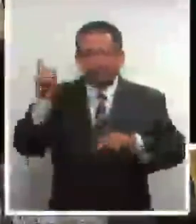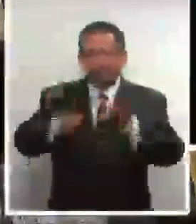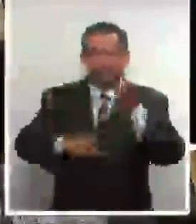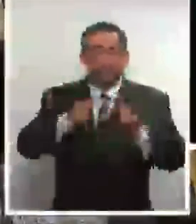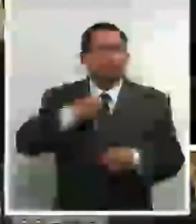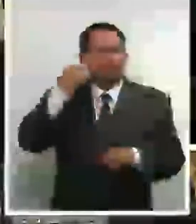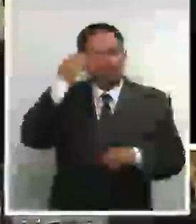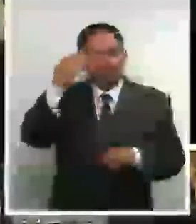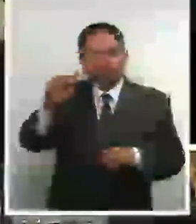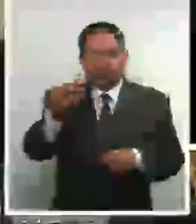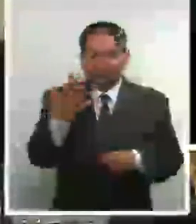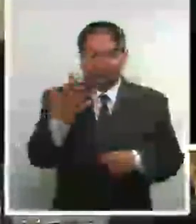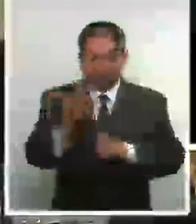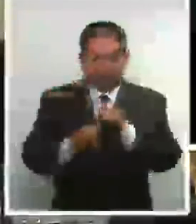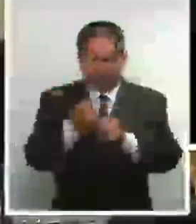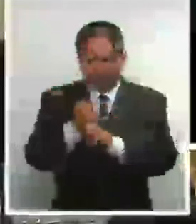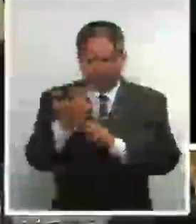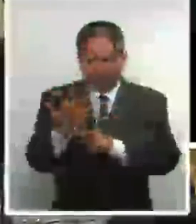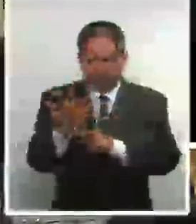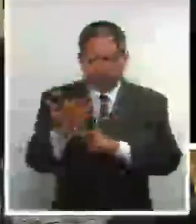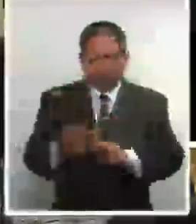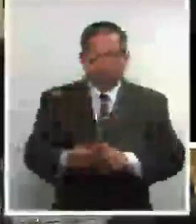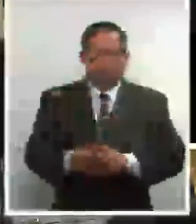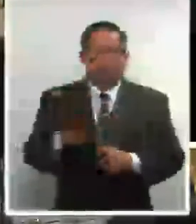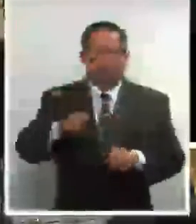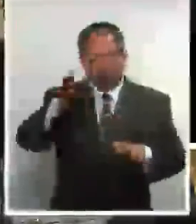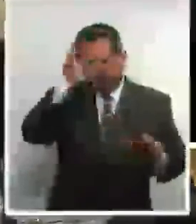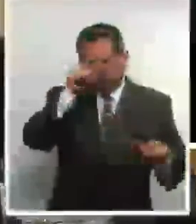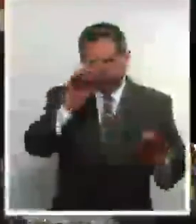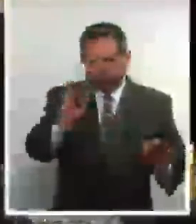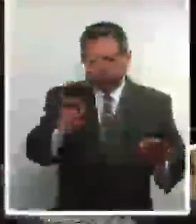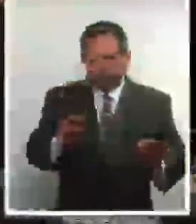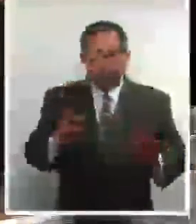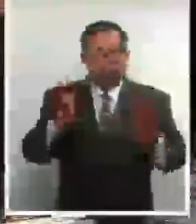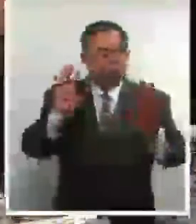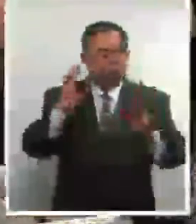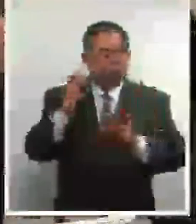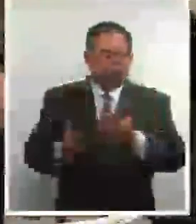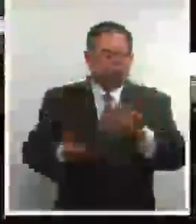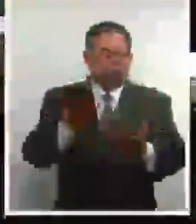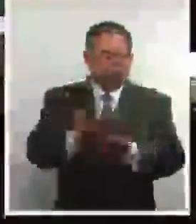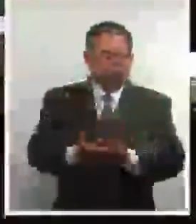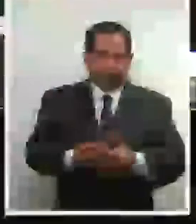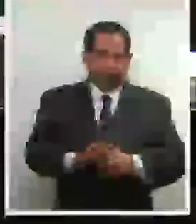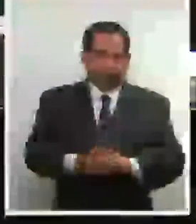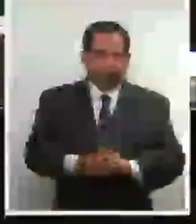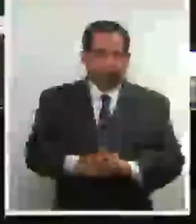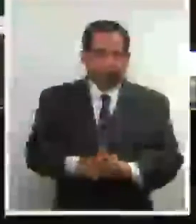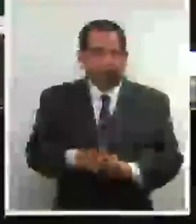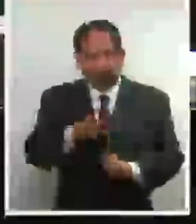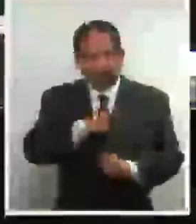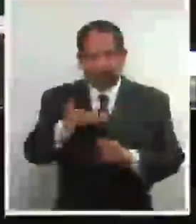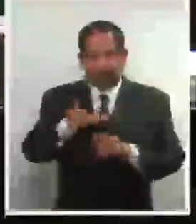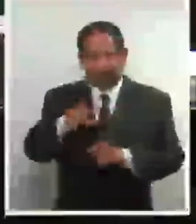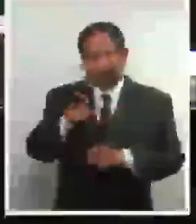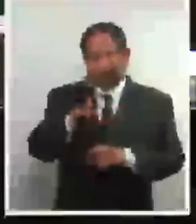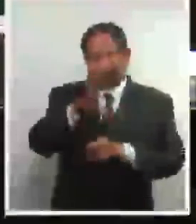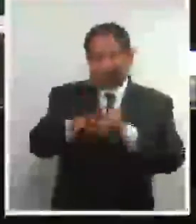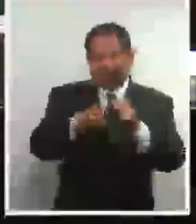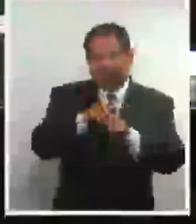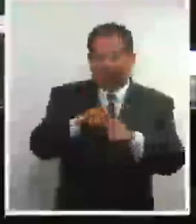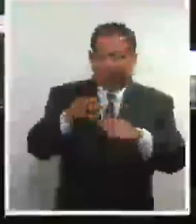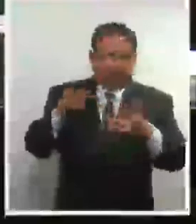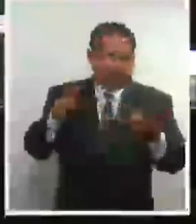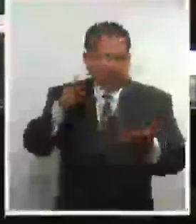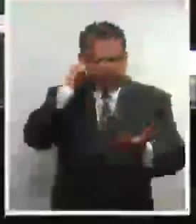la temporalidad de 5 años. Estoy de acuerdo. A ver una propuesta. Claro que dice que debe tener 35 años.